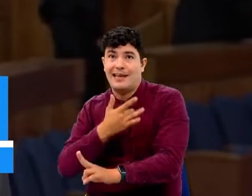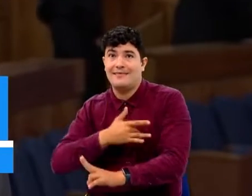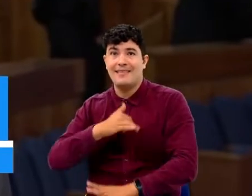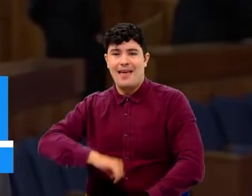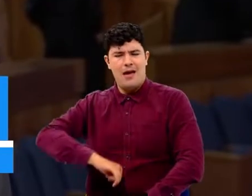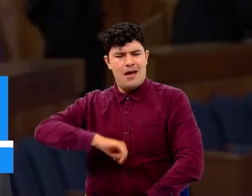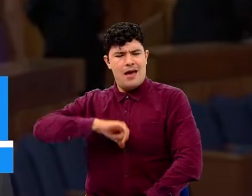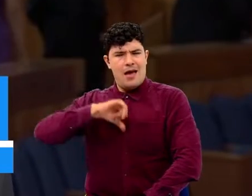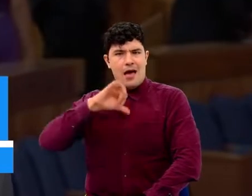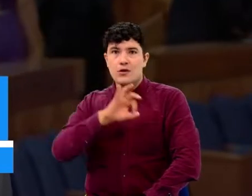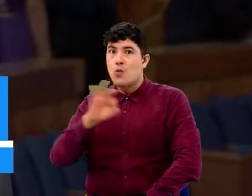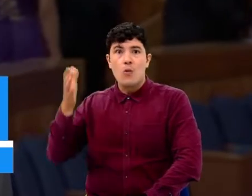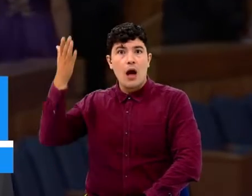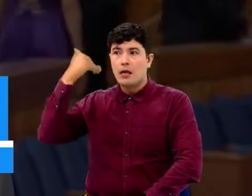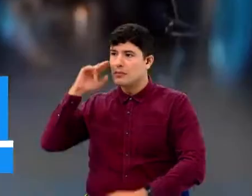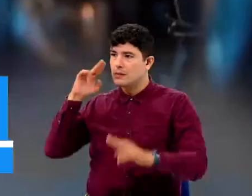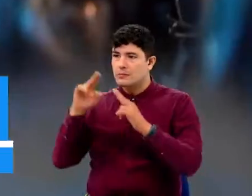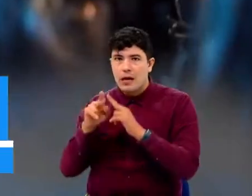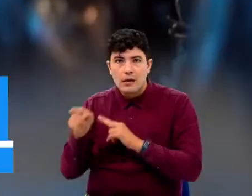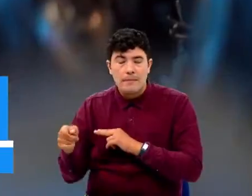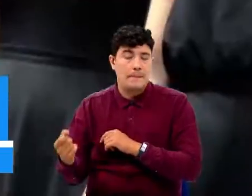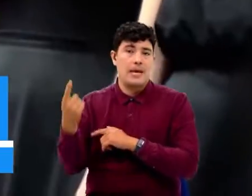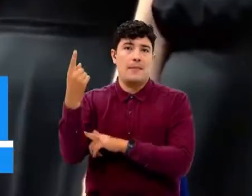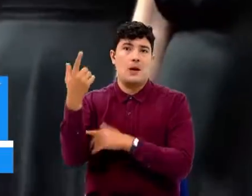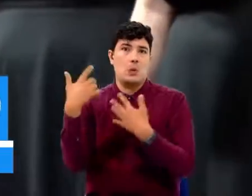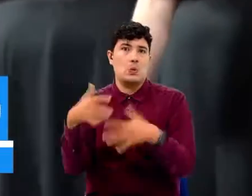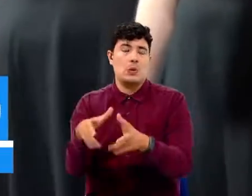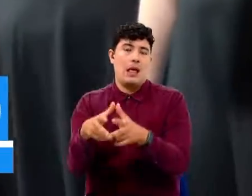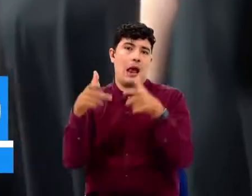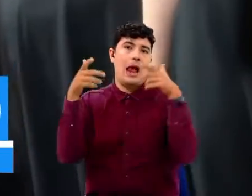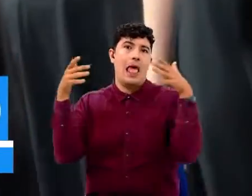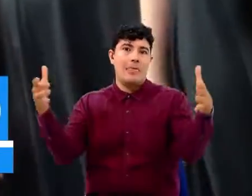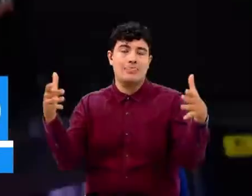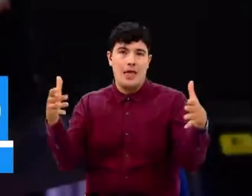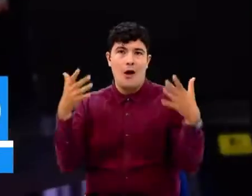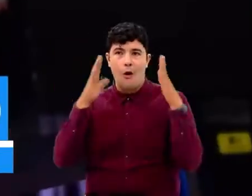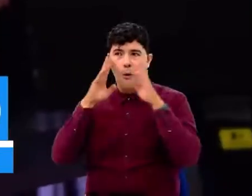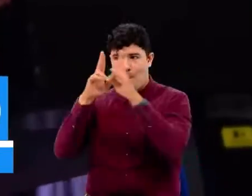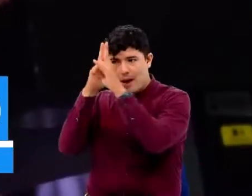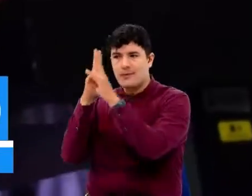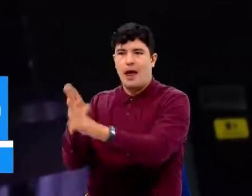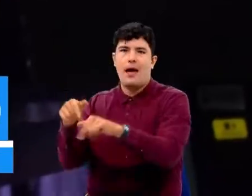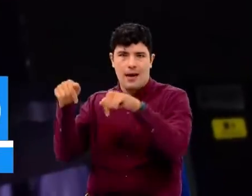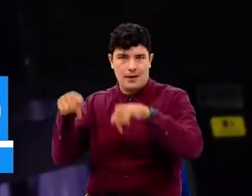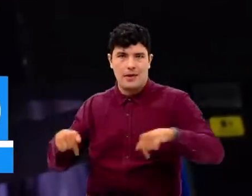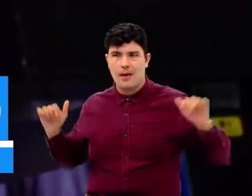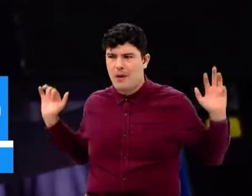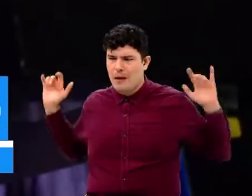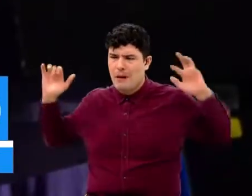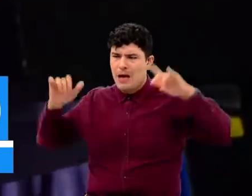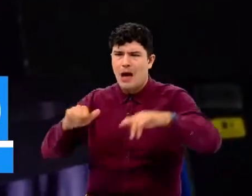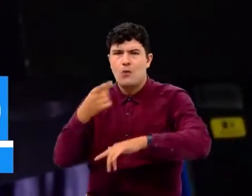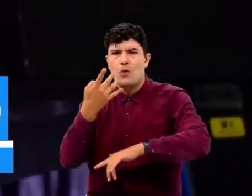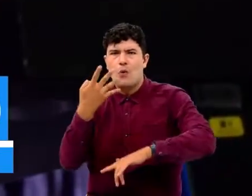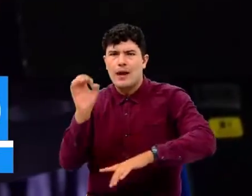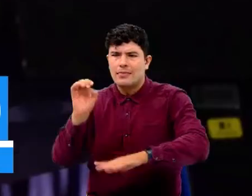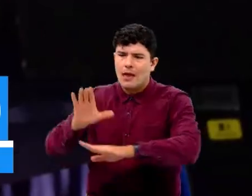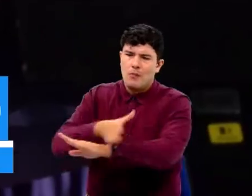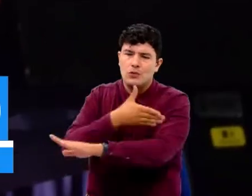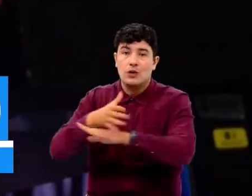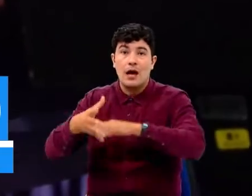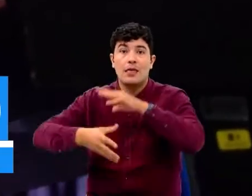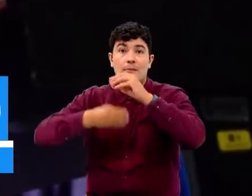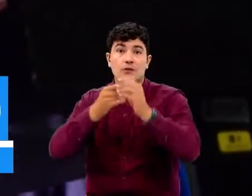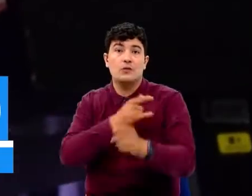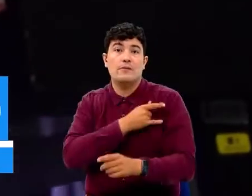Es algo verdaderamente apoteósico, diría yo, el poder estar acá reunidos con 140 músicos y de la